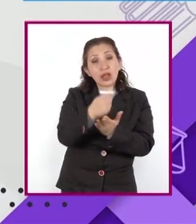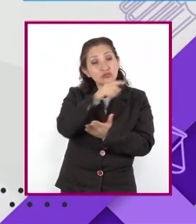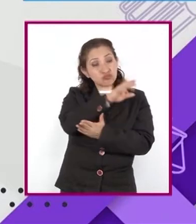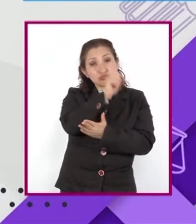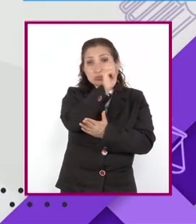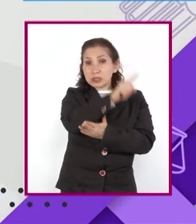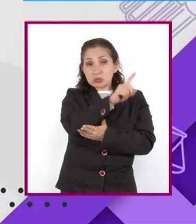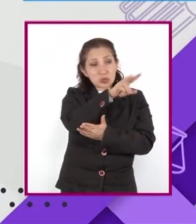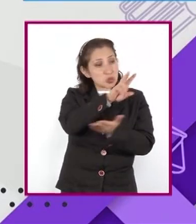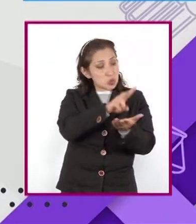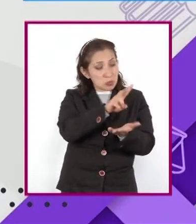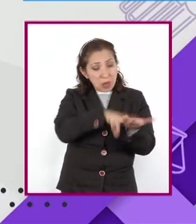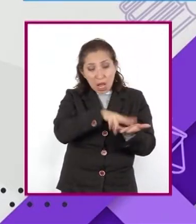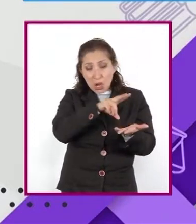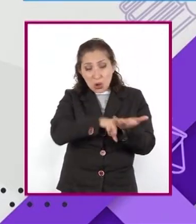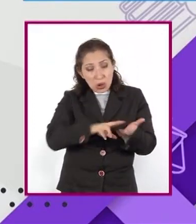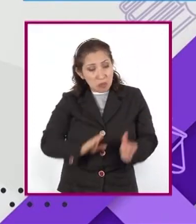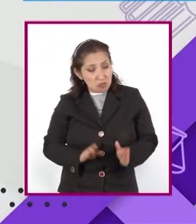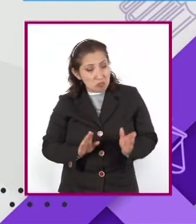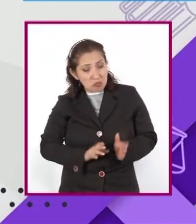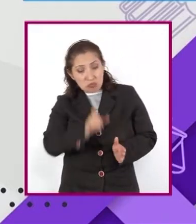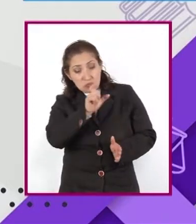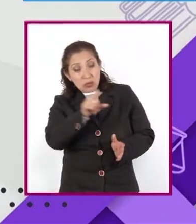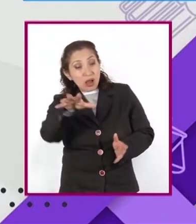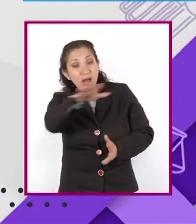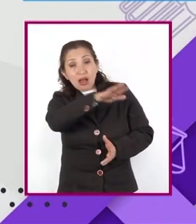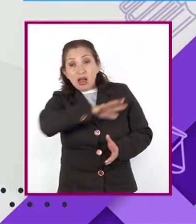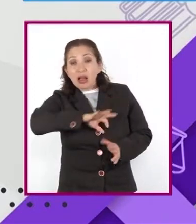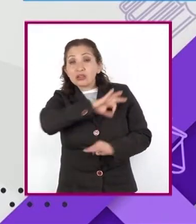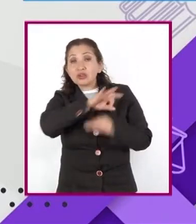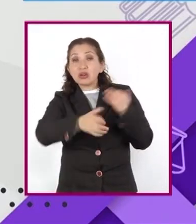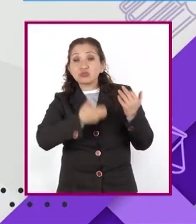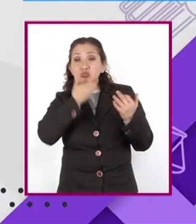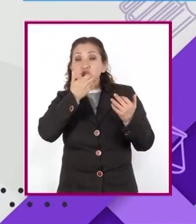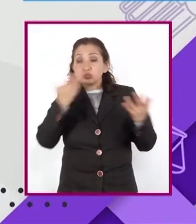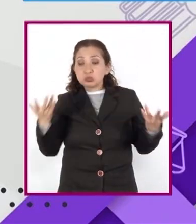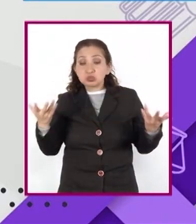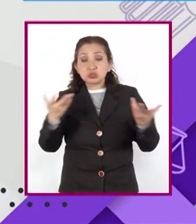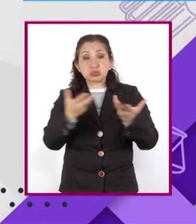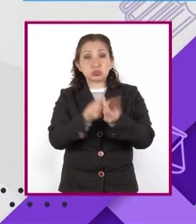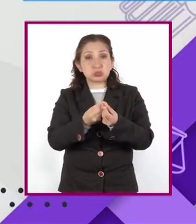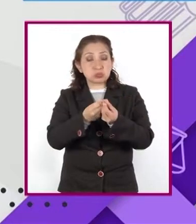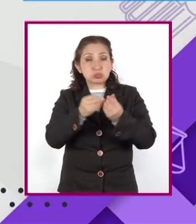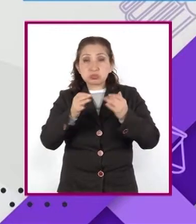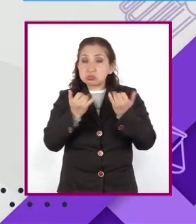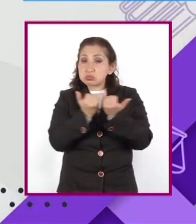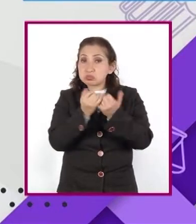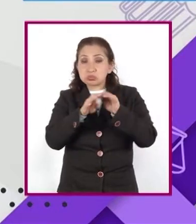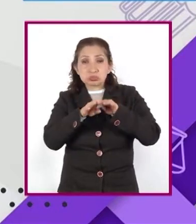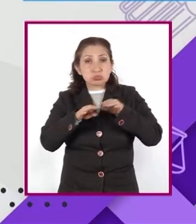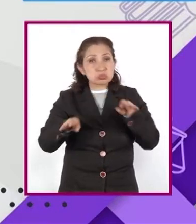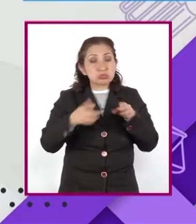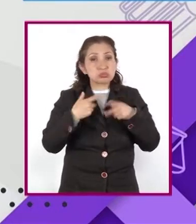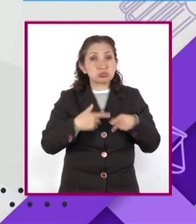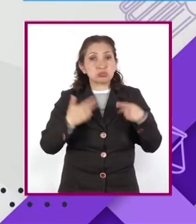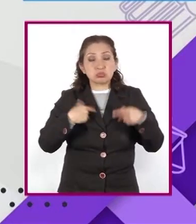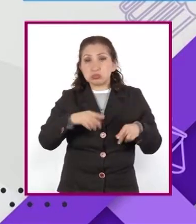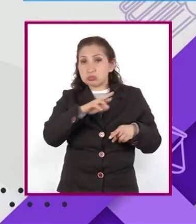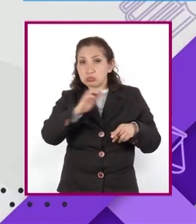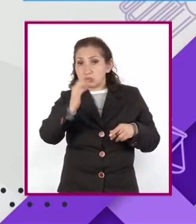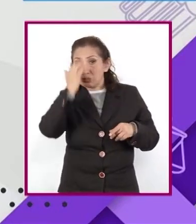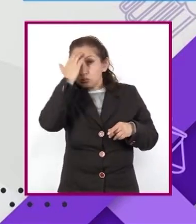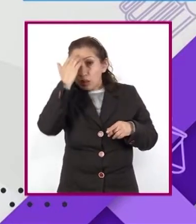actitudes, valores y prácticas que propicien la cultura incluyente e intercultural, reconocer la diversidad